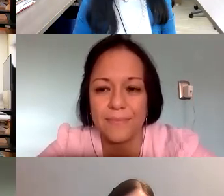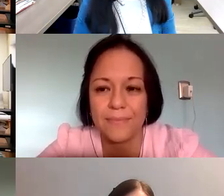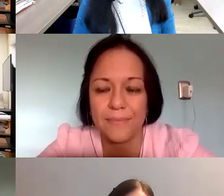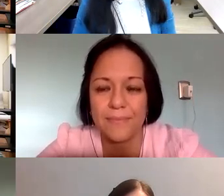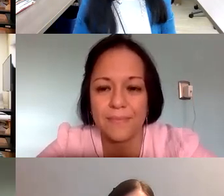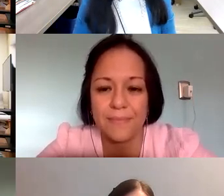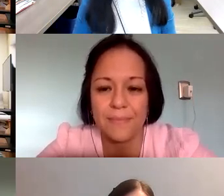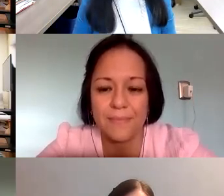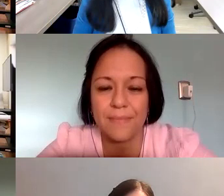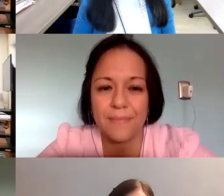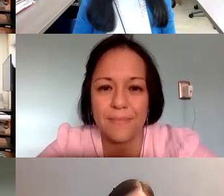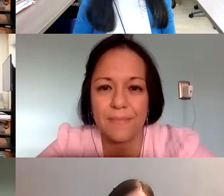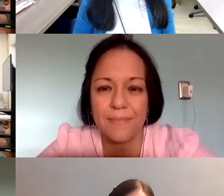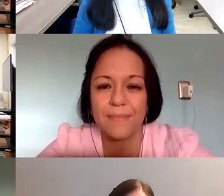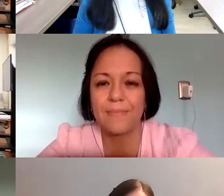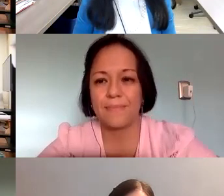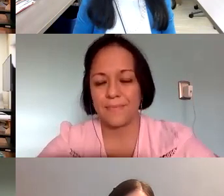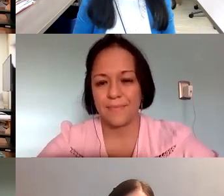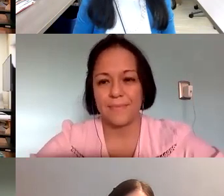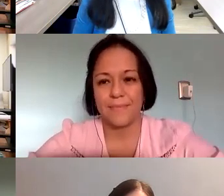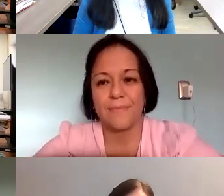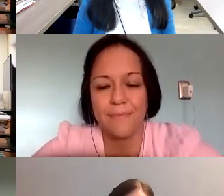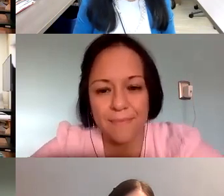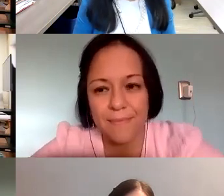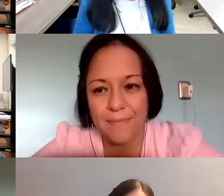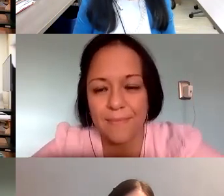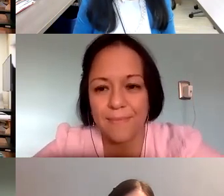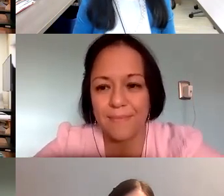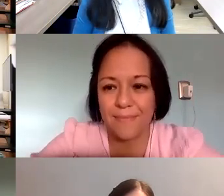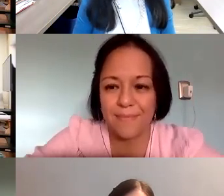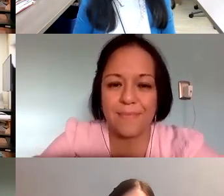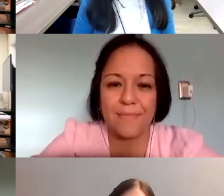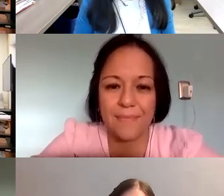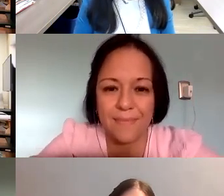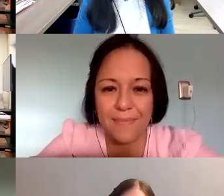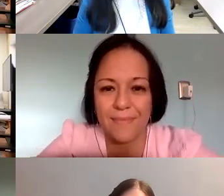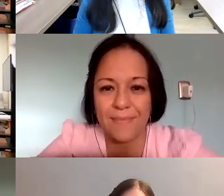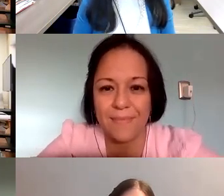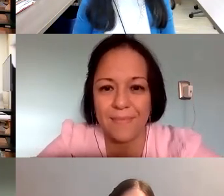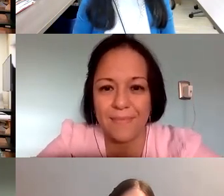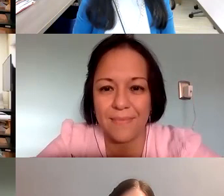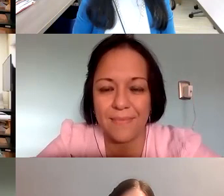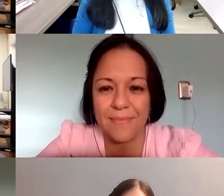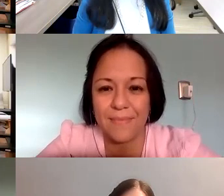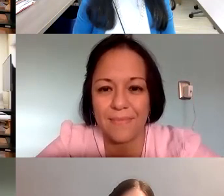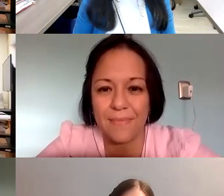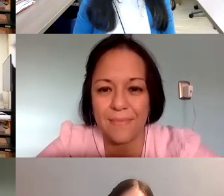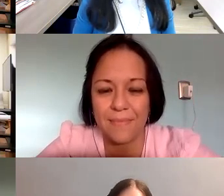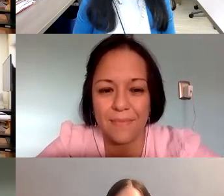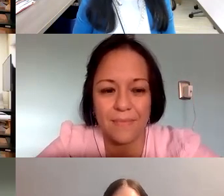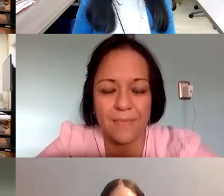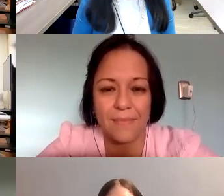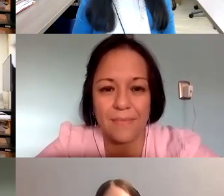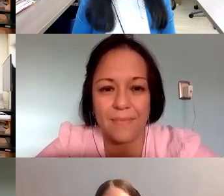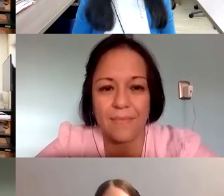alineado con los Objetivos de Desarrollo Sostenible 2030 de las Naciones Unidas. Adelante. La serie de